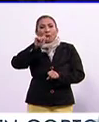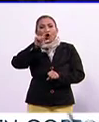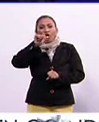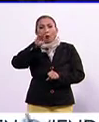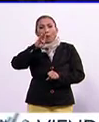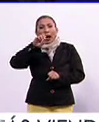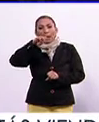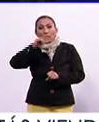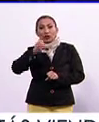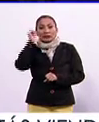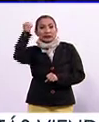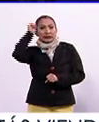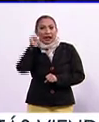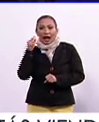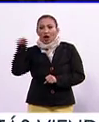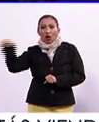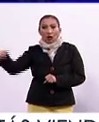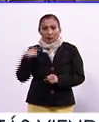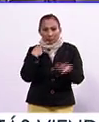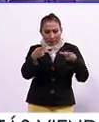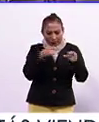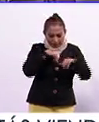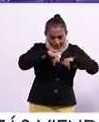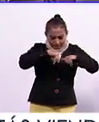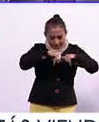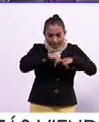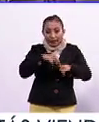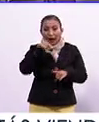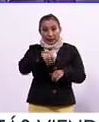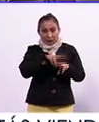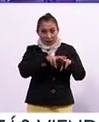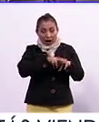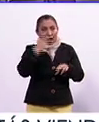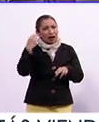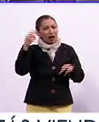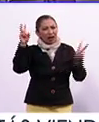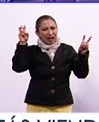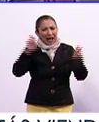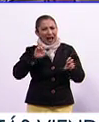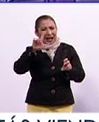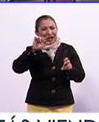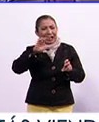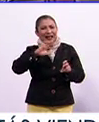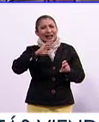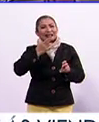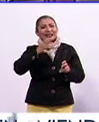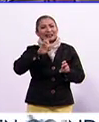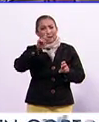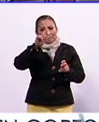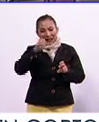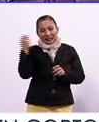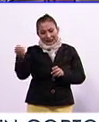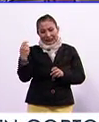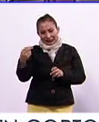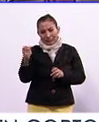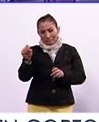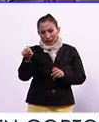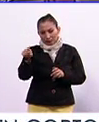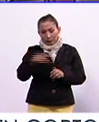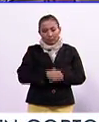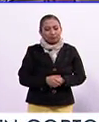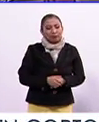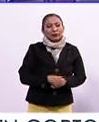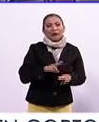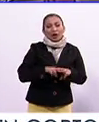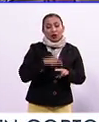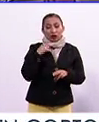estado de Sinaloa, porque ese era el plan. Es el ferrocarril que ahora se llama el Chepe. Exactamente el Chepe.